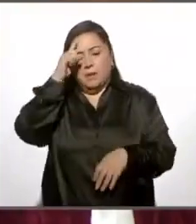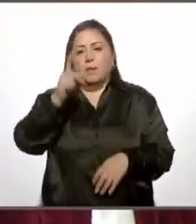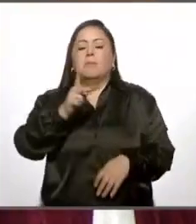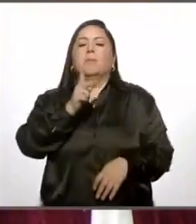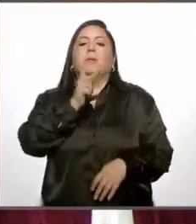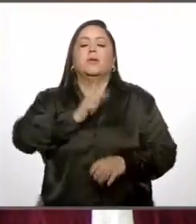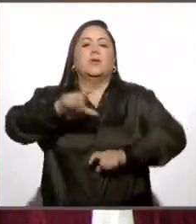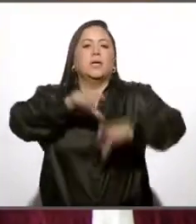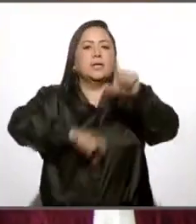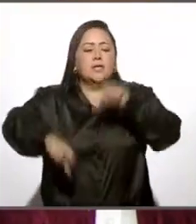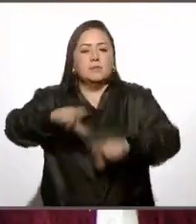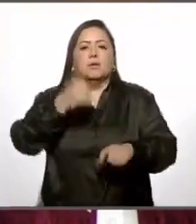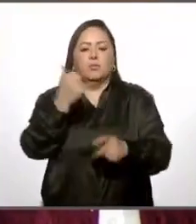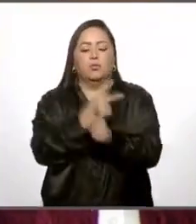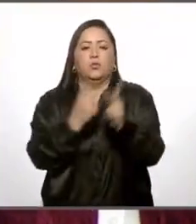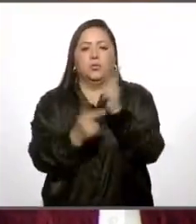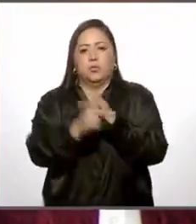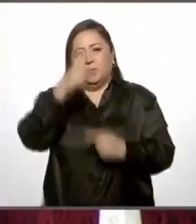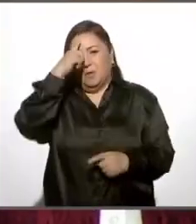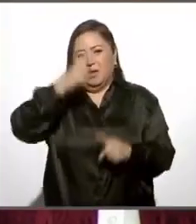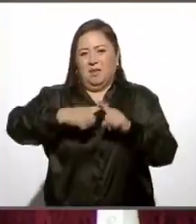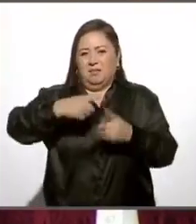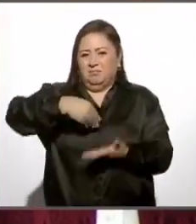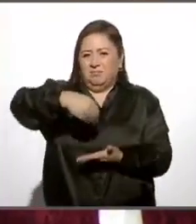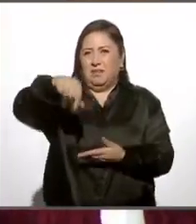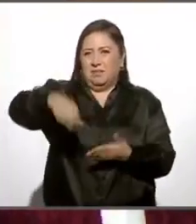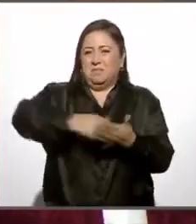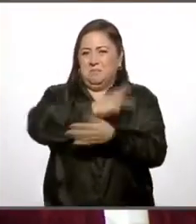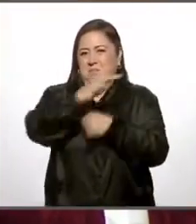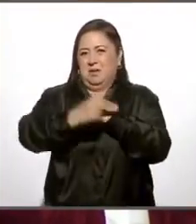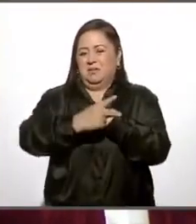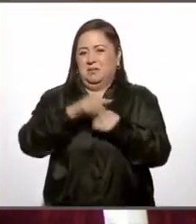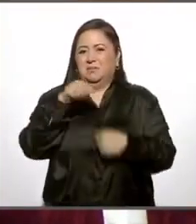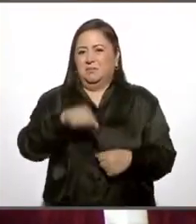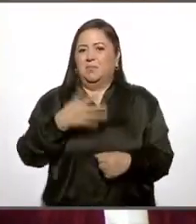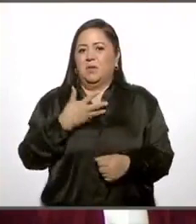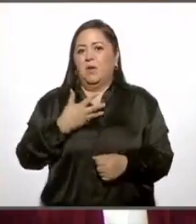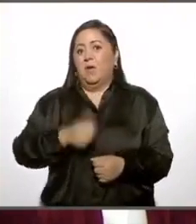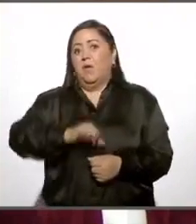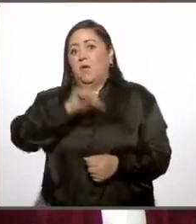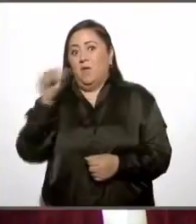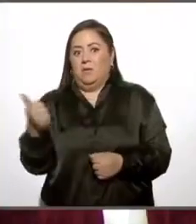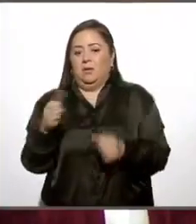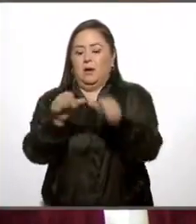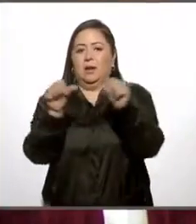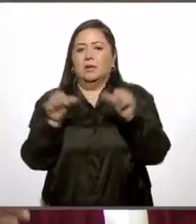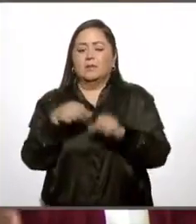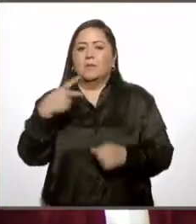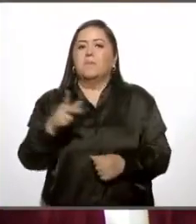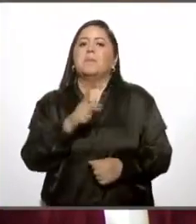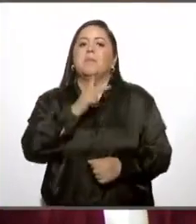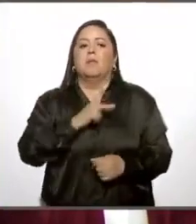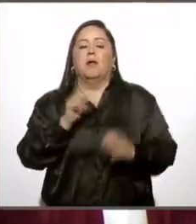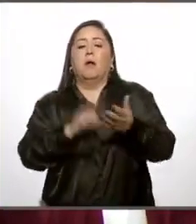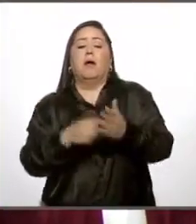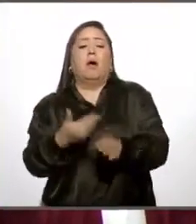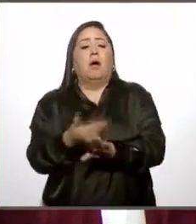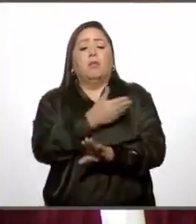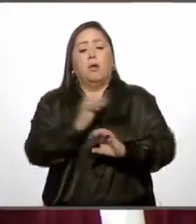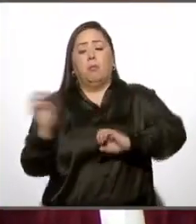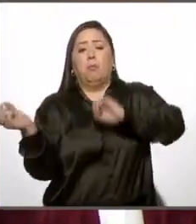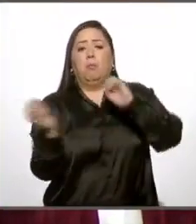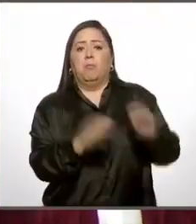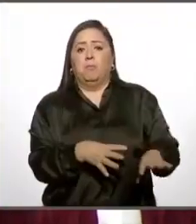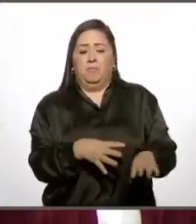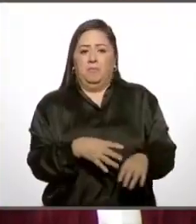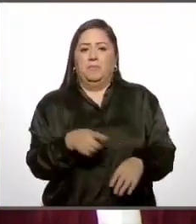petroquímica y la producción de fertilizantes en nuestro país, que fueron otras de las grandes áreas de Pemex que quedaron abandonadas